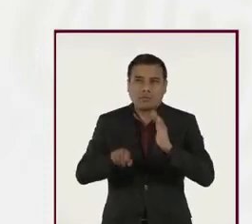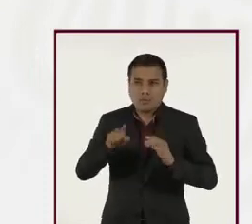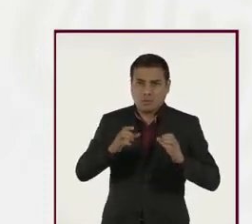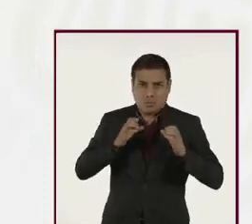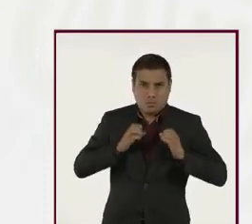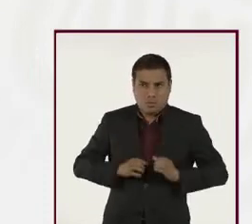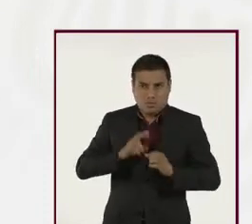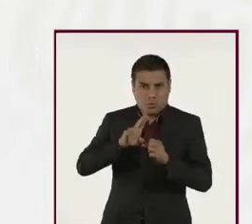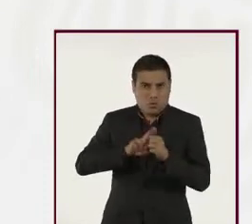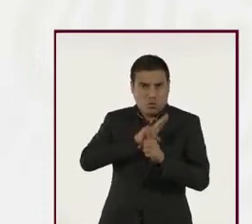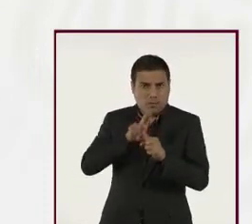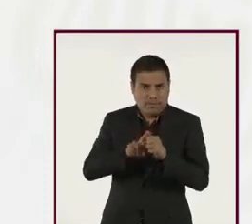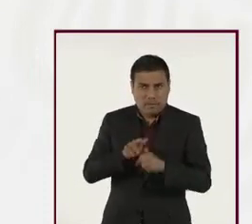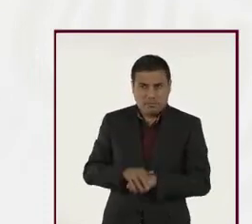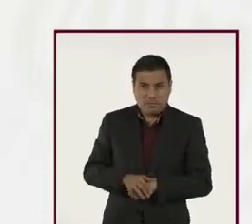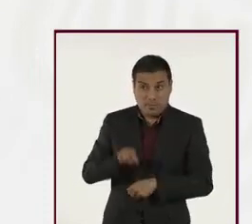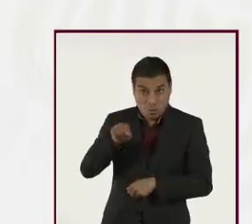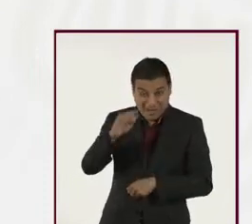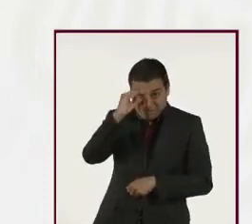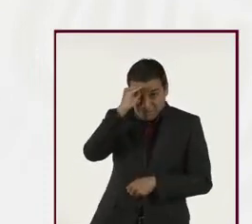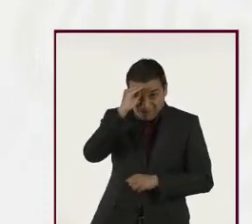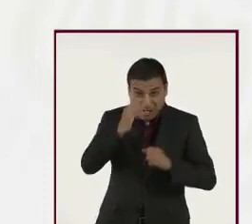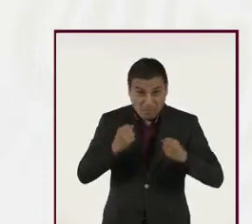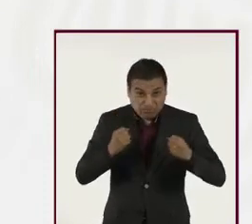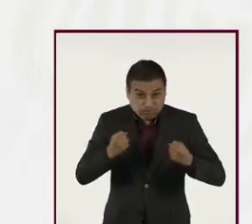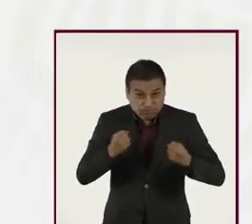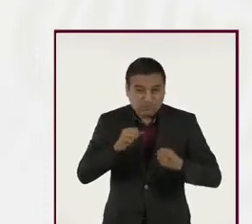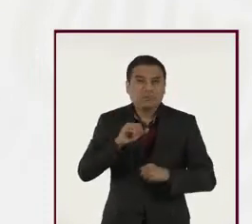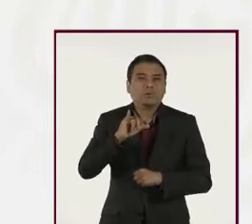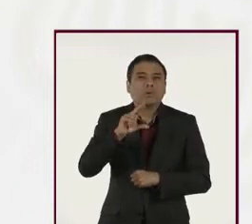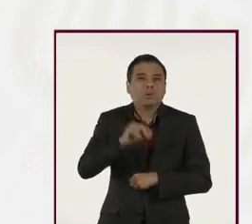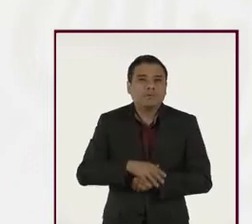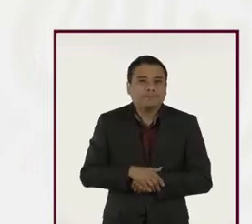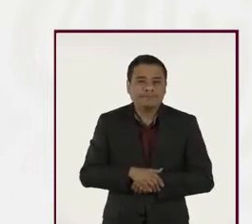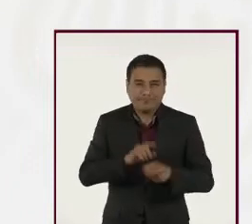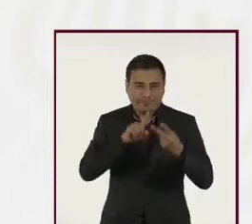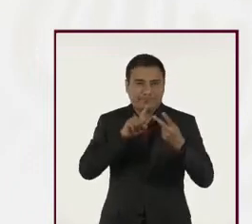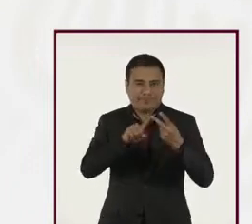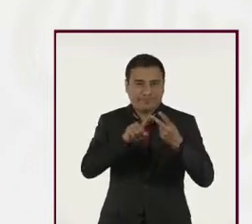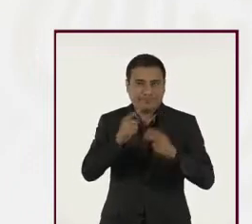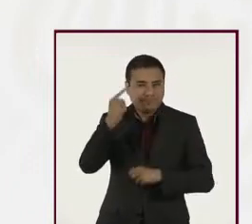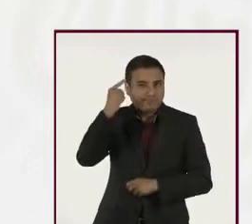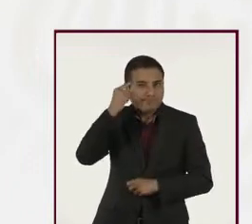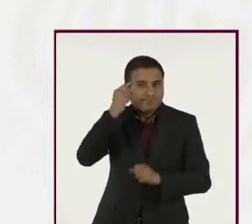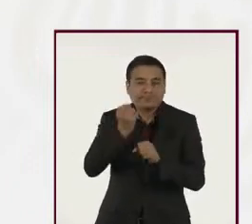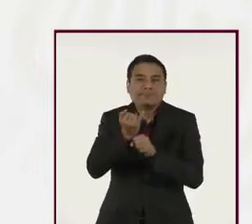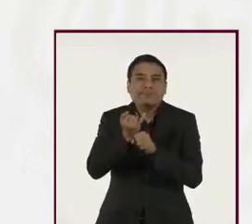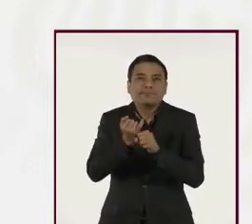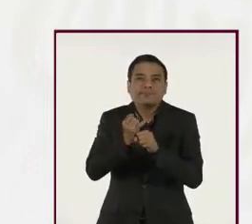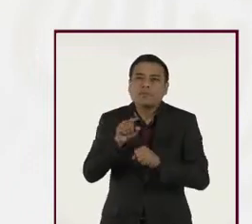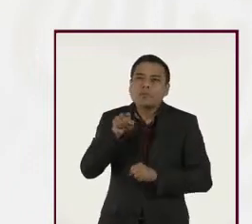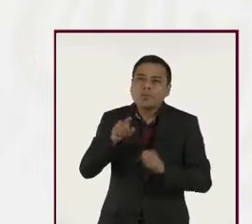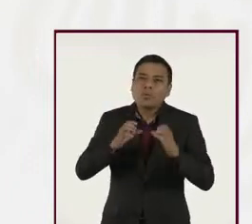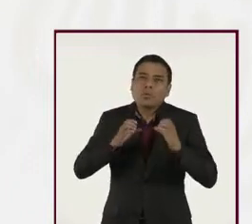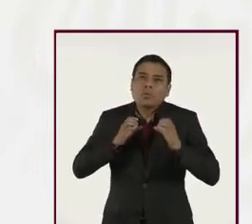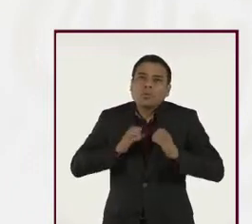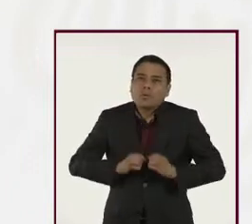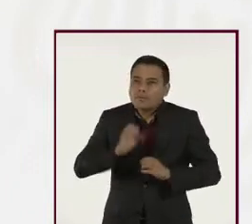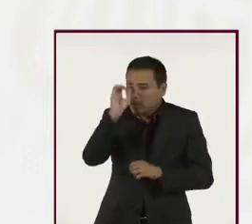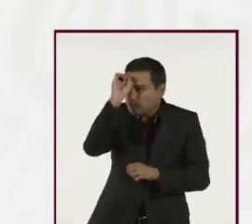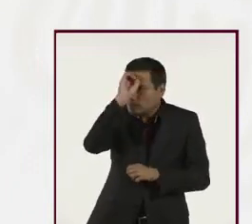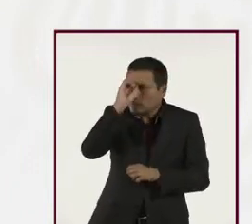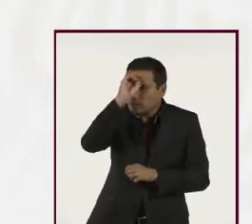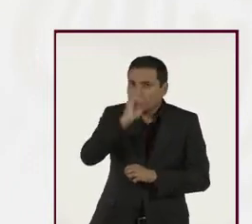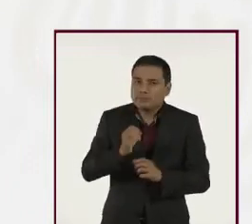como anormalmente grande. También tenemos que investigar a nivel cognitivo, es decir, qué piensa sobre su cuerpo, qué piensa sobre